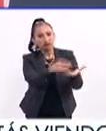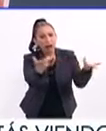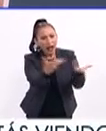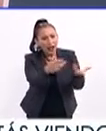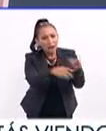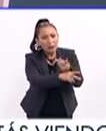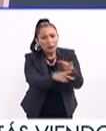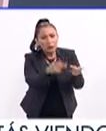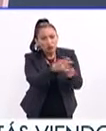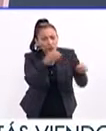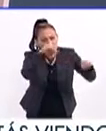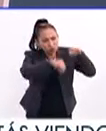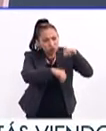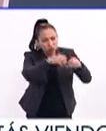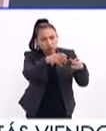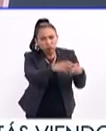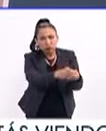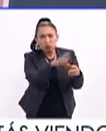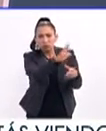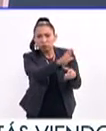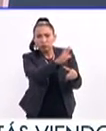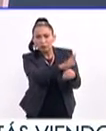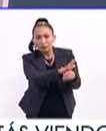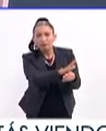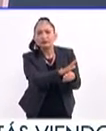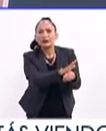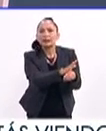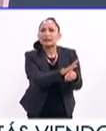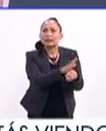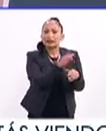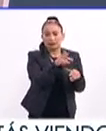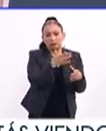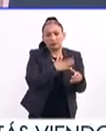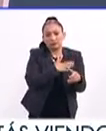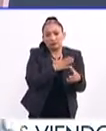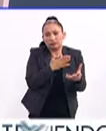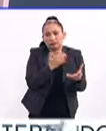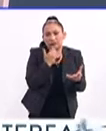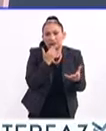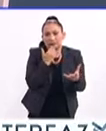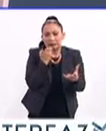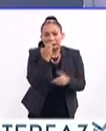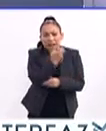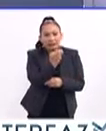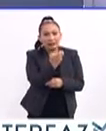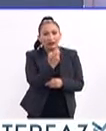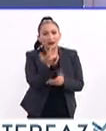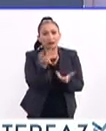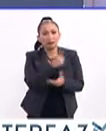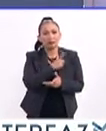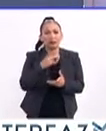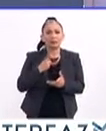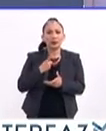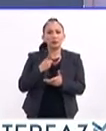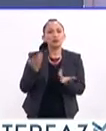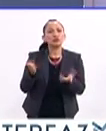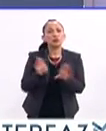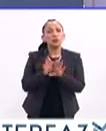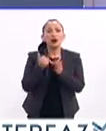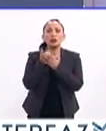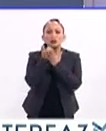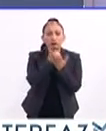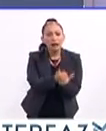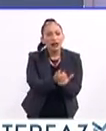produce, ¿no? Esa cuestión autóctona. Y que, bueno, pues también es algo que debemos de